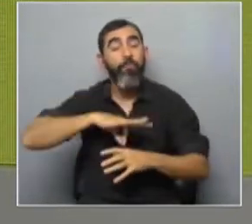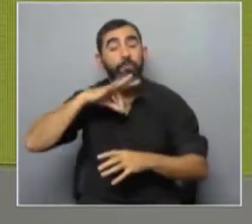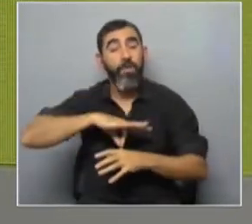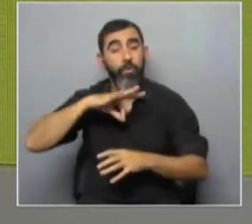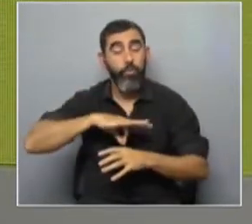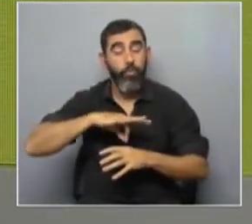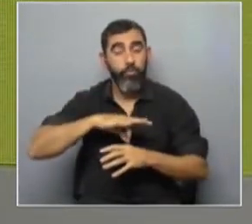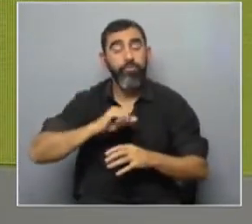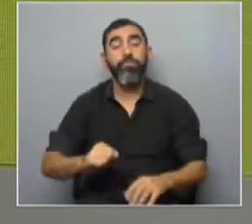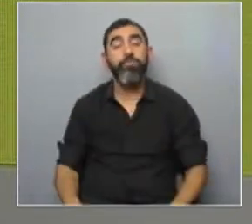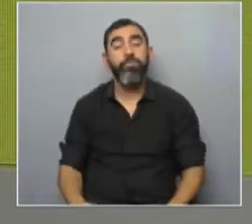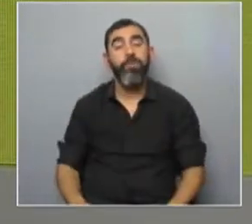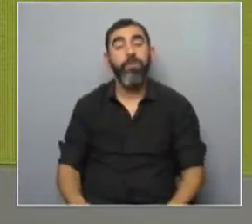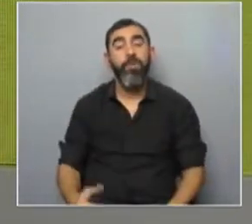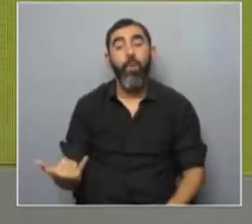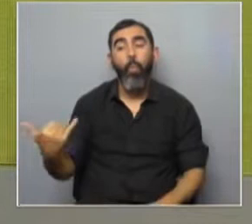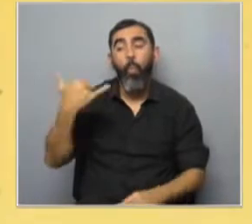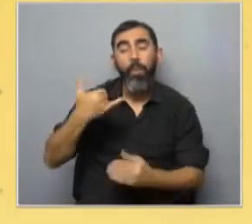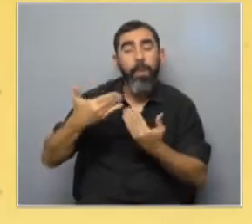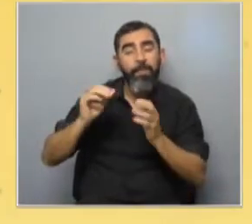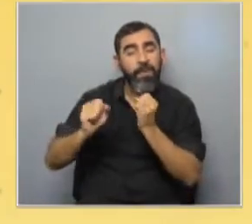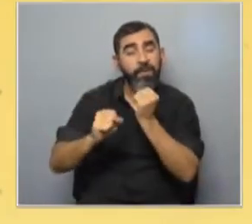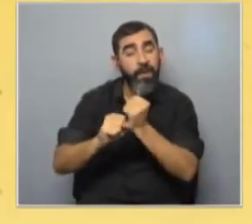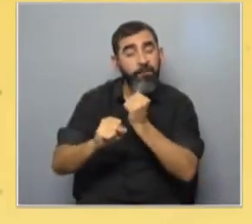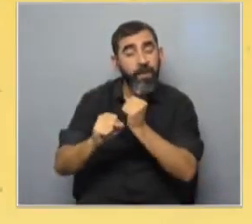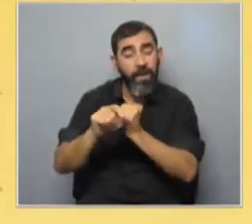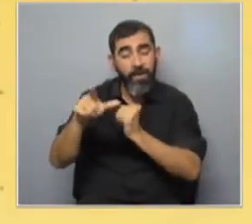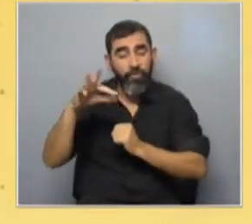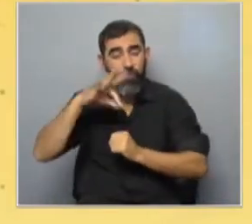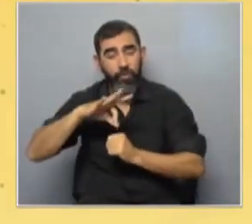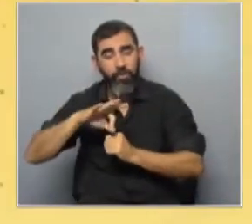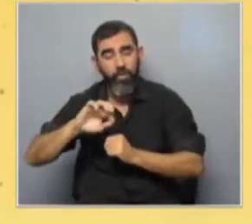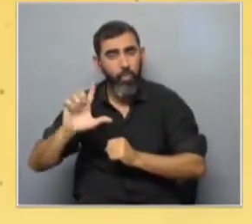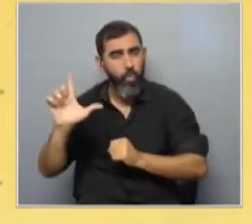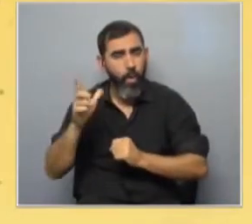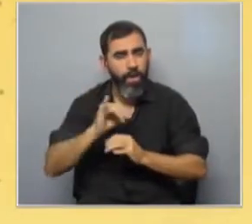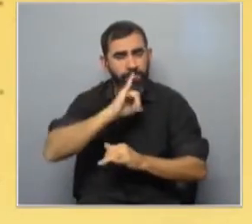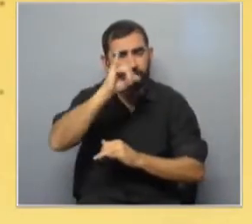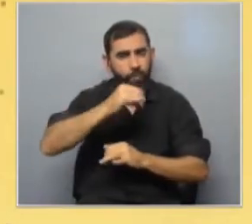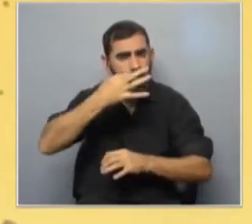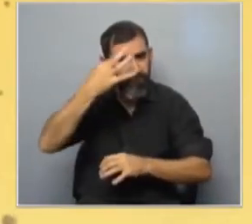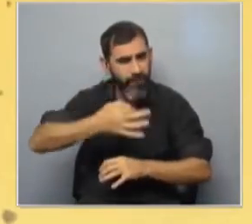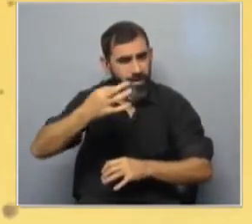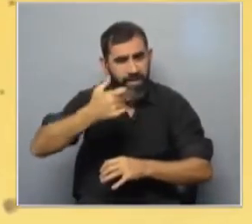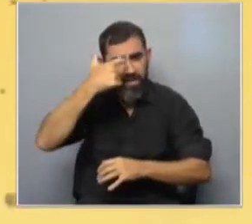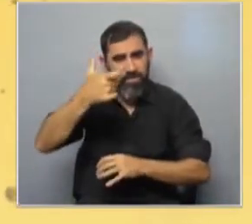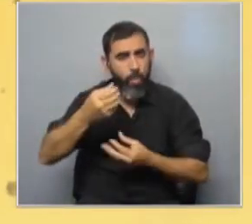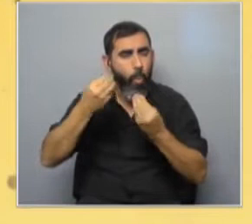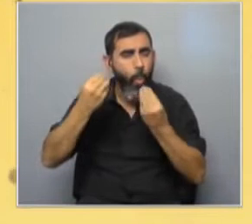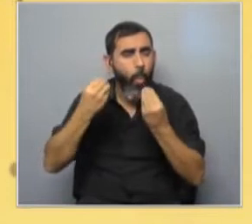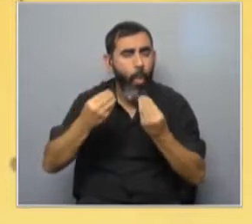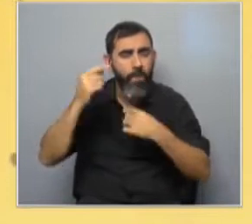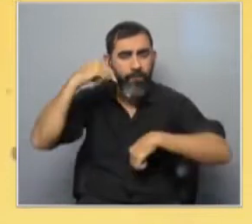molecular, ¿no? Y bueno, él nos contaba que cuando comenzó a trabajar en enterovirus no encontró muchos informes científicos de qué enterovirus